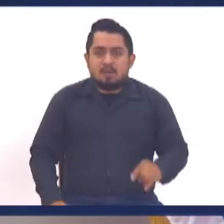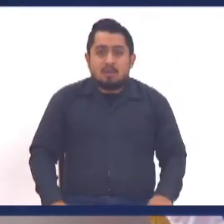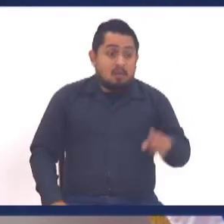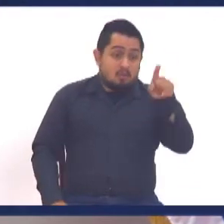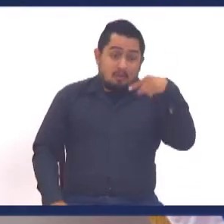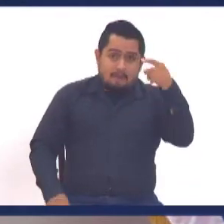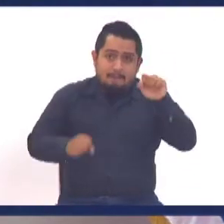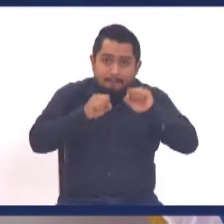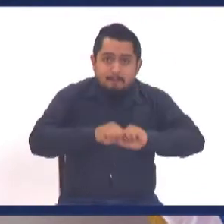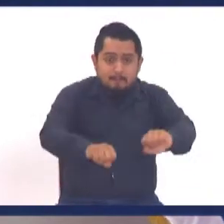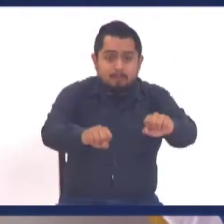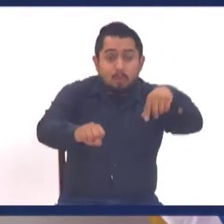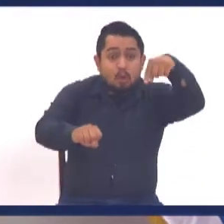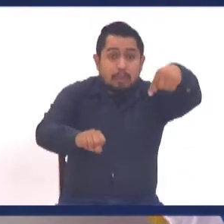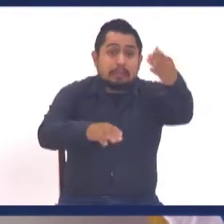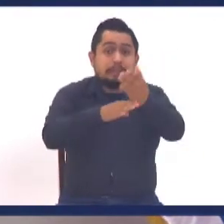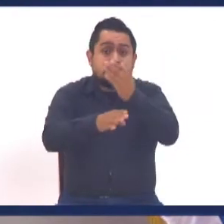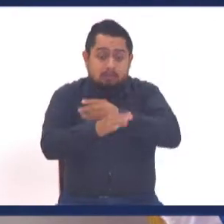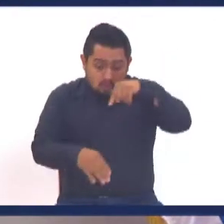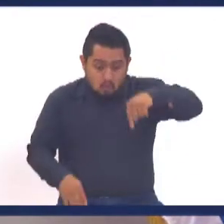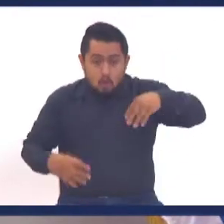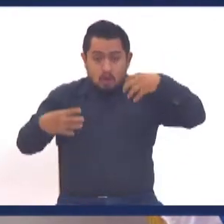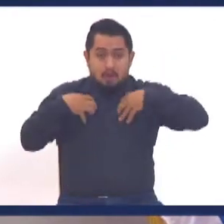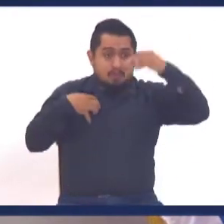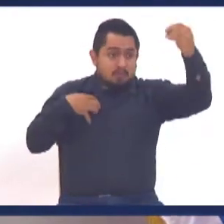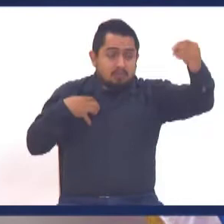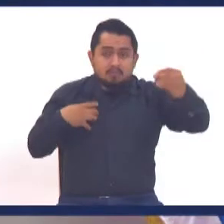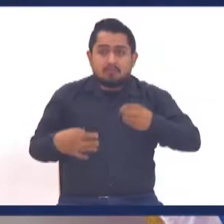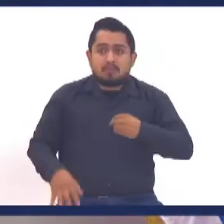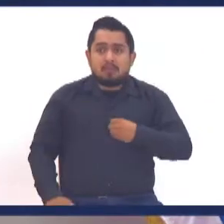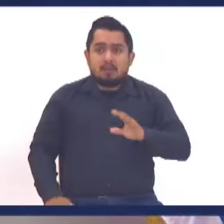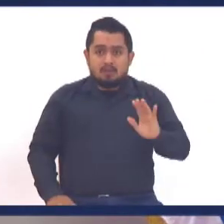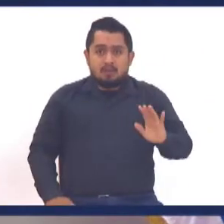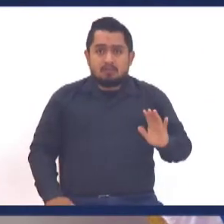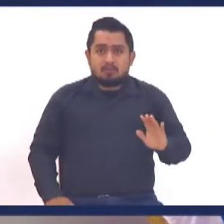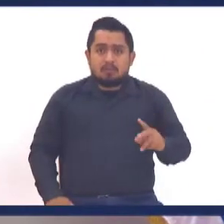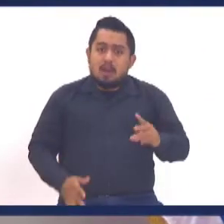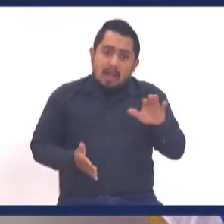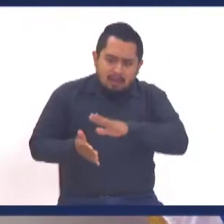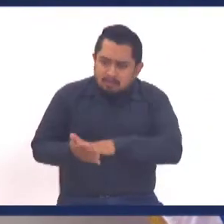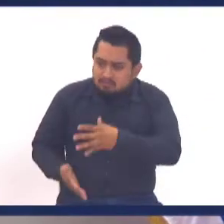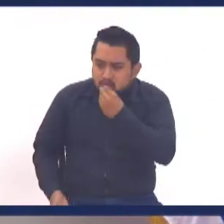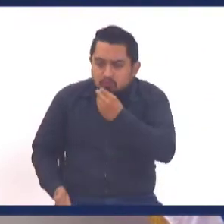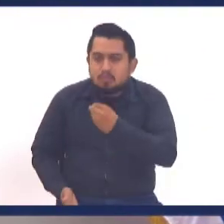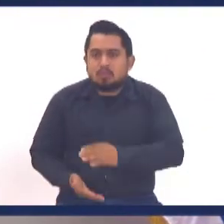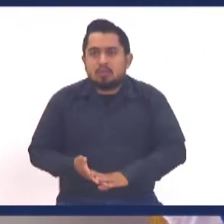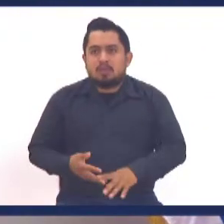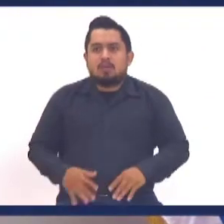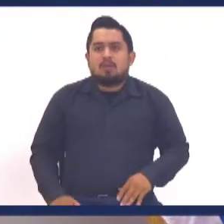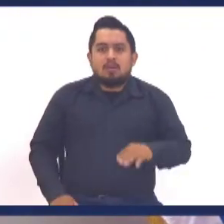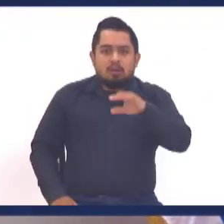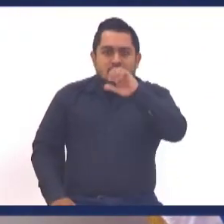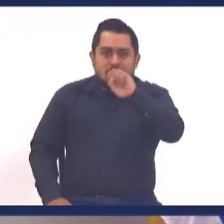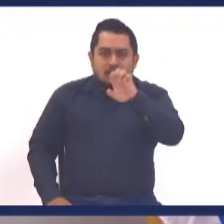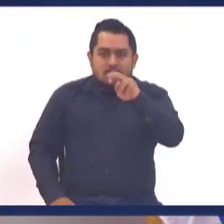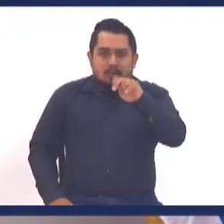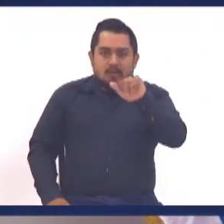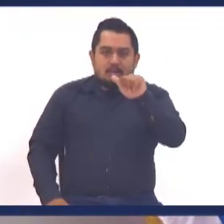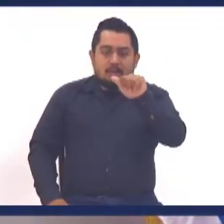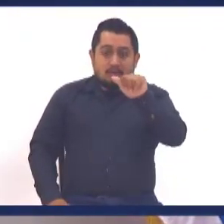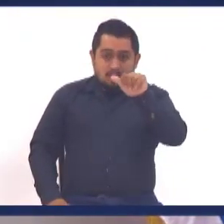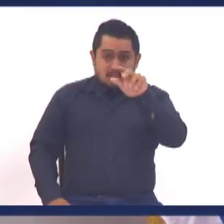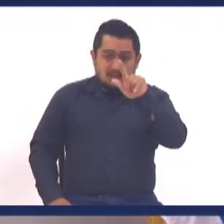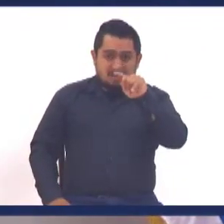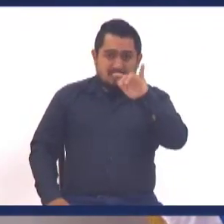muera y la profesión de hoy qué bonito hay cosas que me gusta comer me han regalado se evita que la compartí con el tío lo